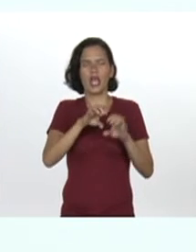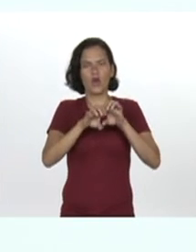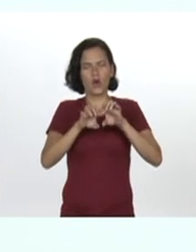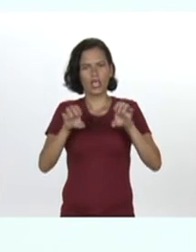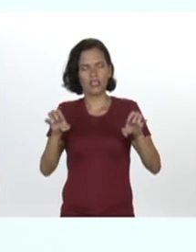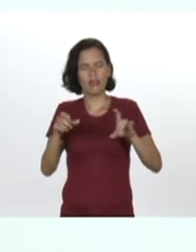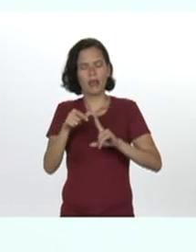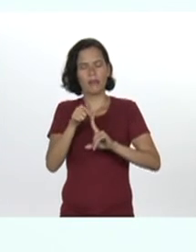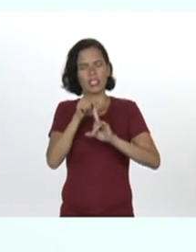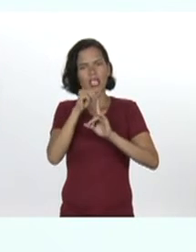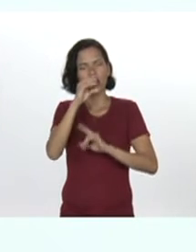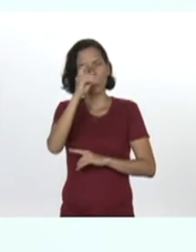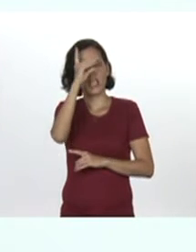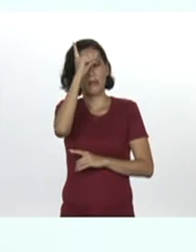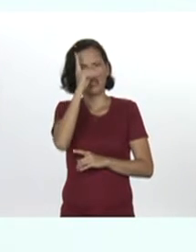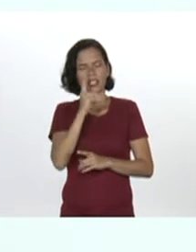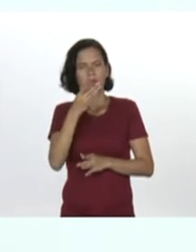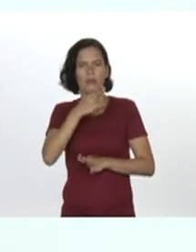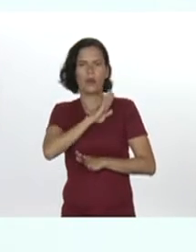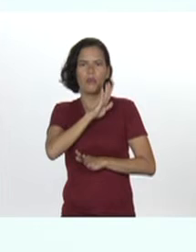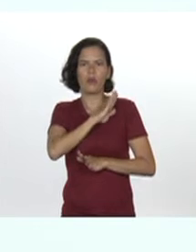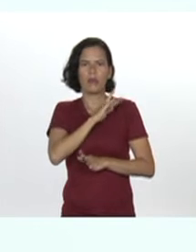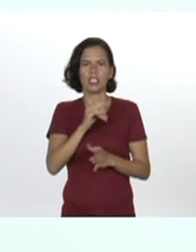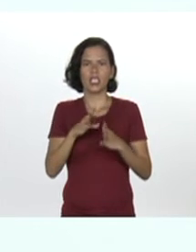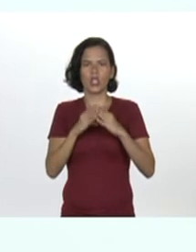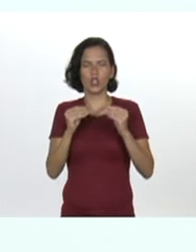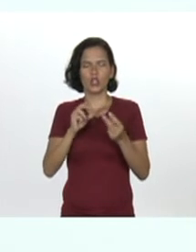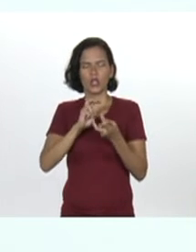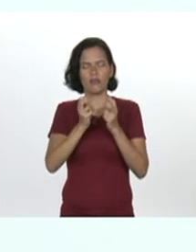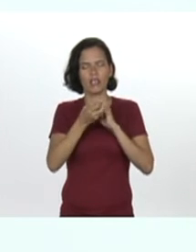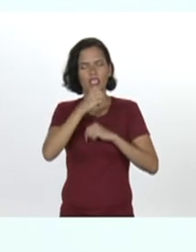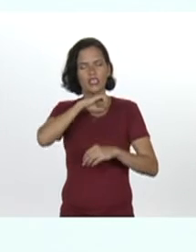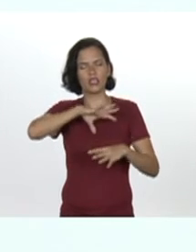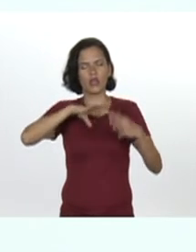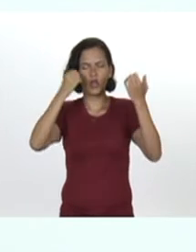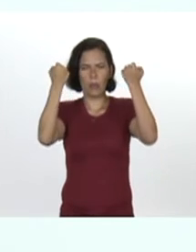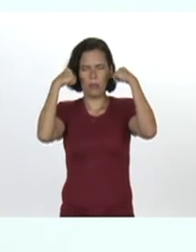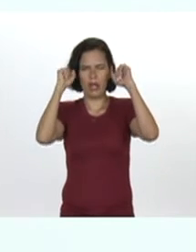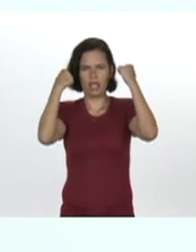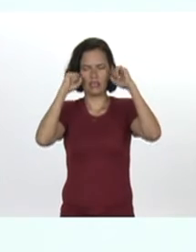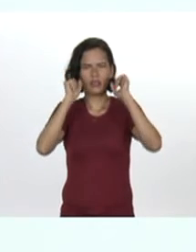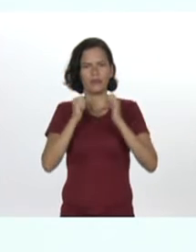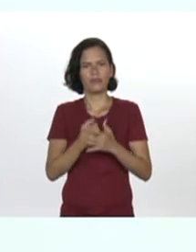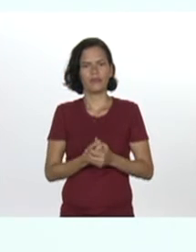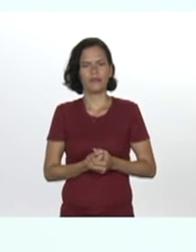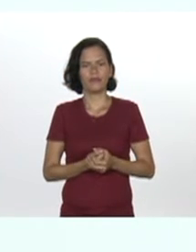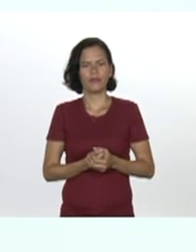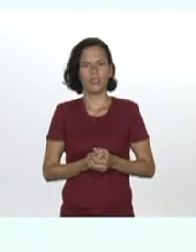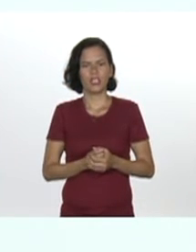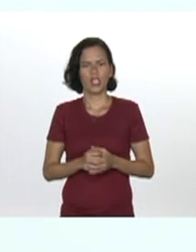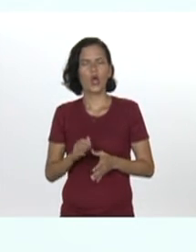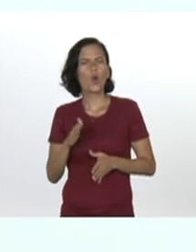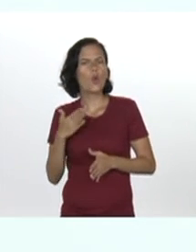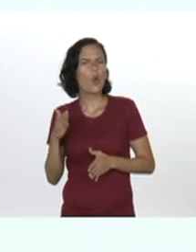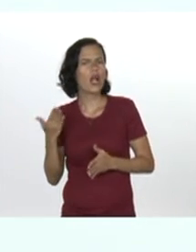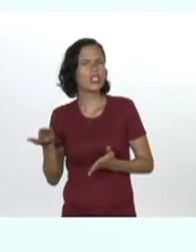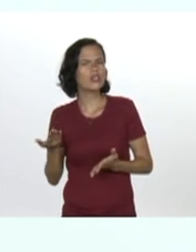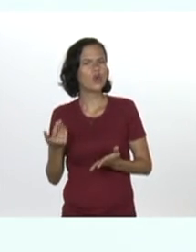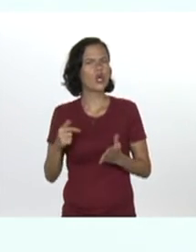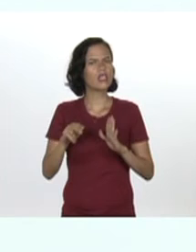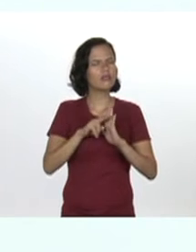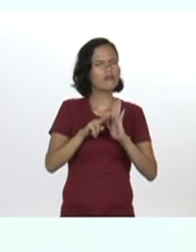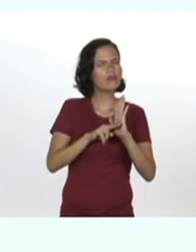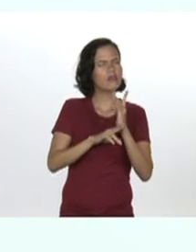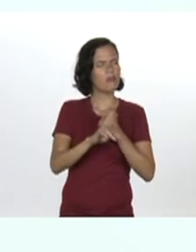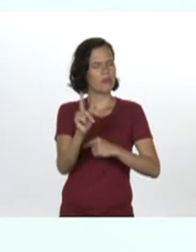o con discapacidad para poder apropiarse de todos esos referentes teórico-prácticos. Entonces, ¿cuáles son esas pautas